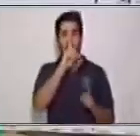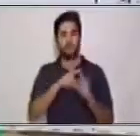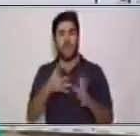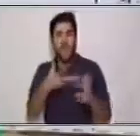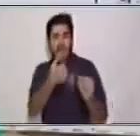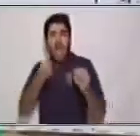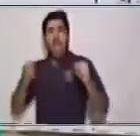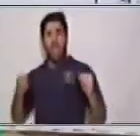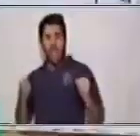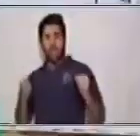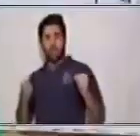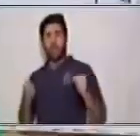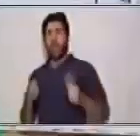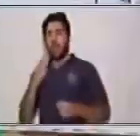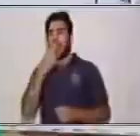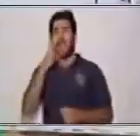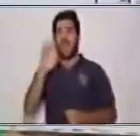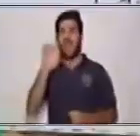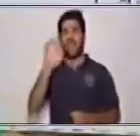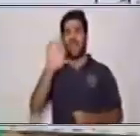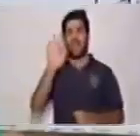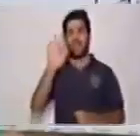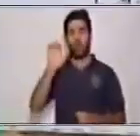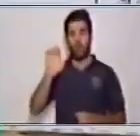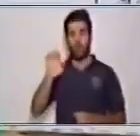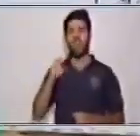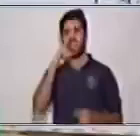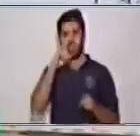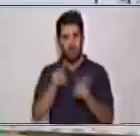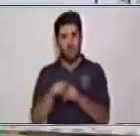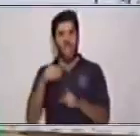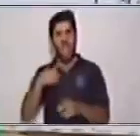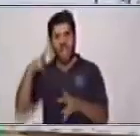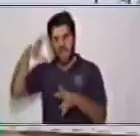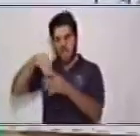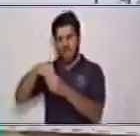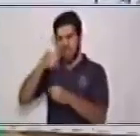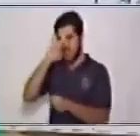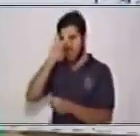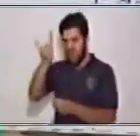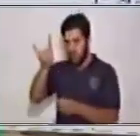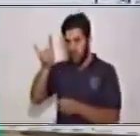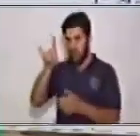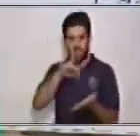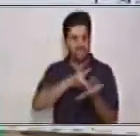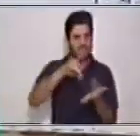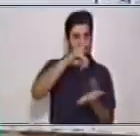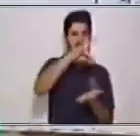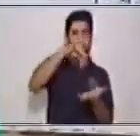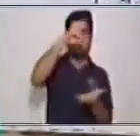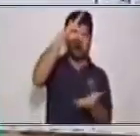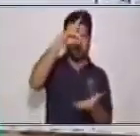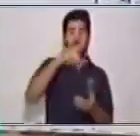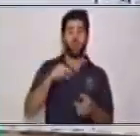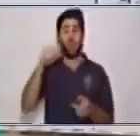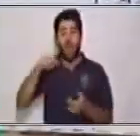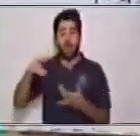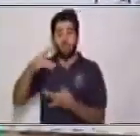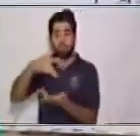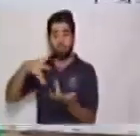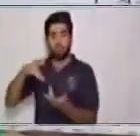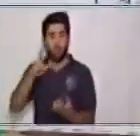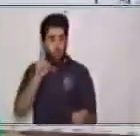mitología. También aparecen demonios y espíritus. Y aquí aparece la interacción con